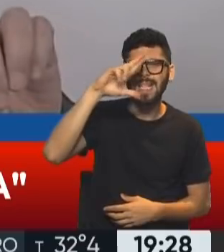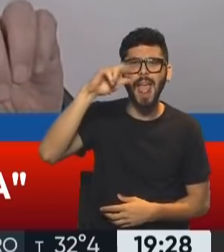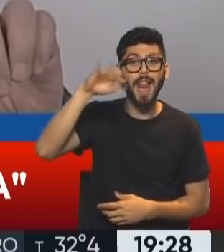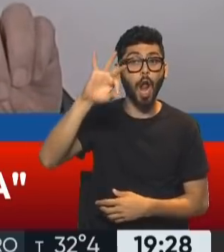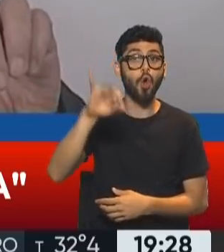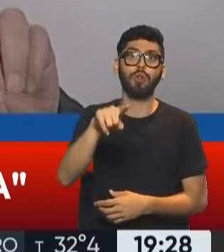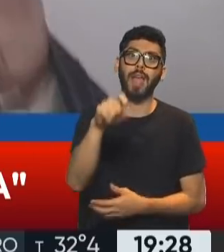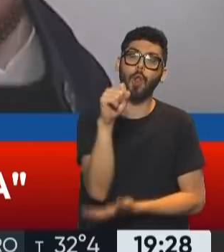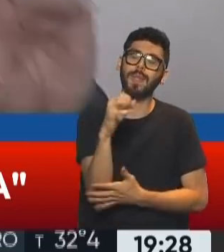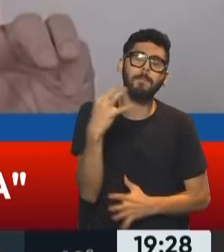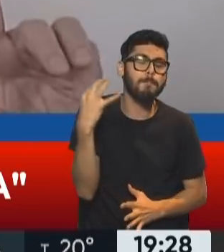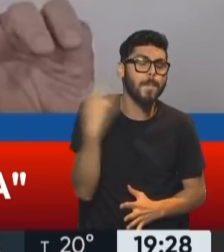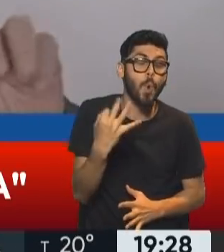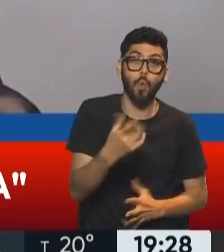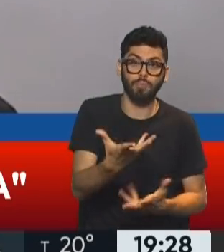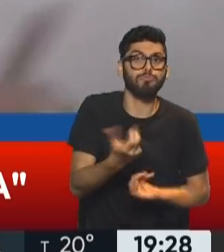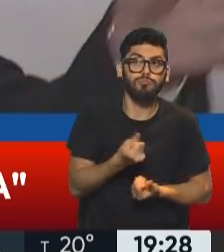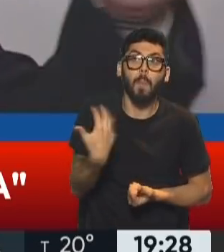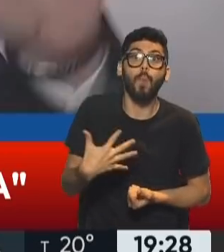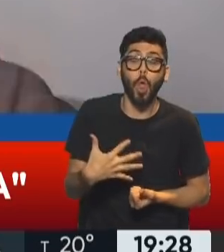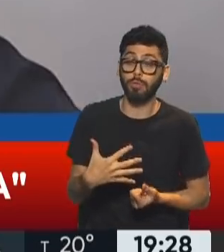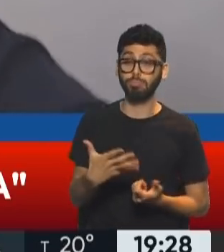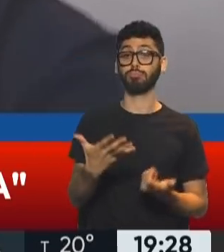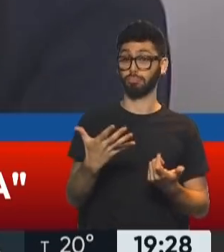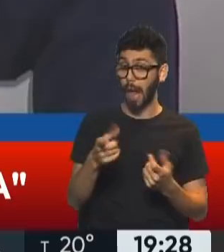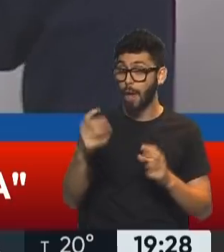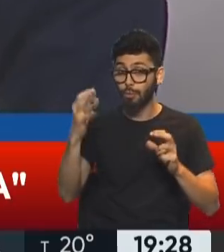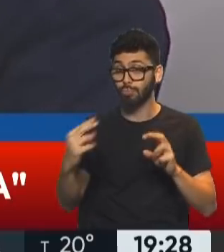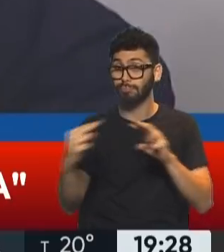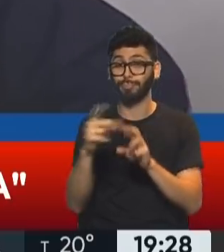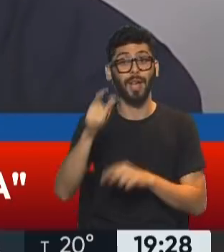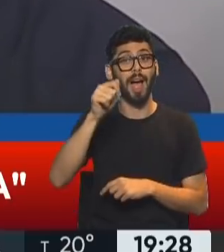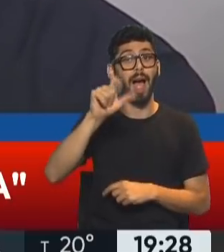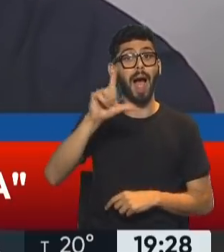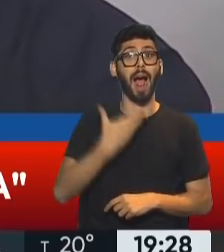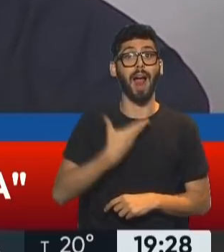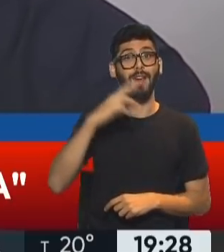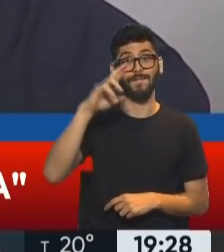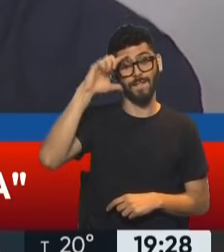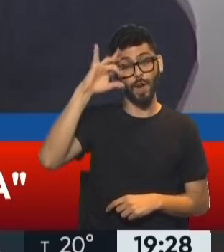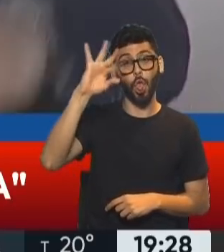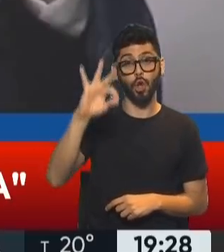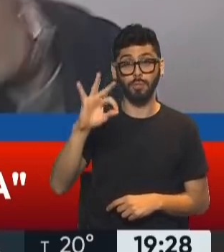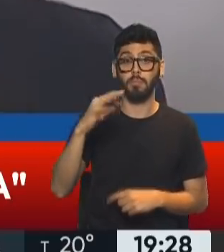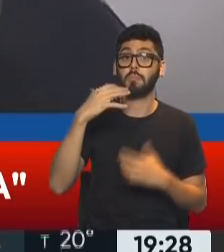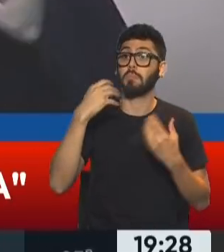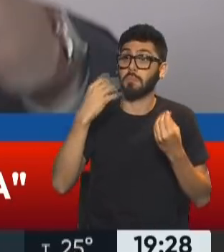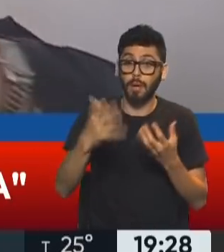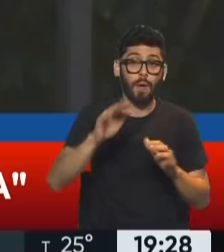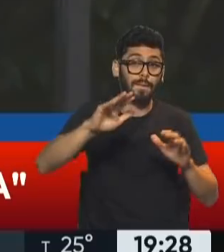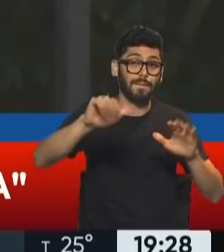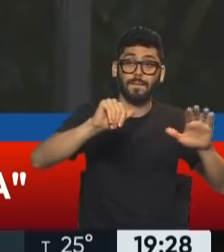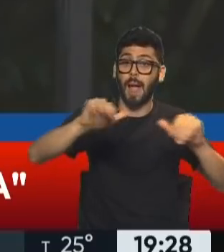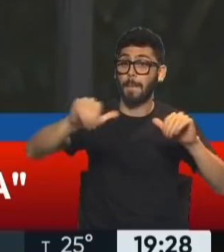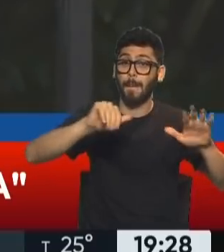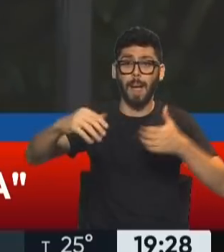bueno, que te puede ayudar mucho, y ahí lo conocí a Alfredo. Y empezamos a hacer el derrotero y empezamos a sumar.